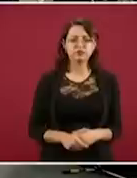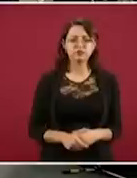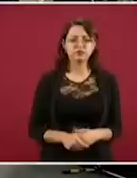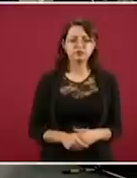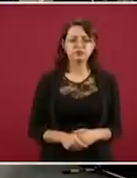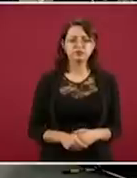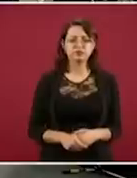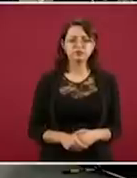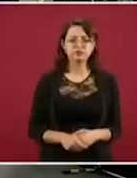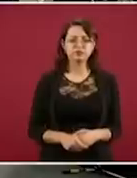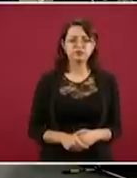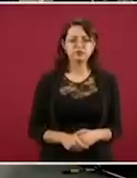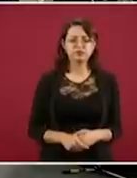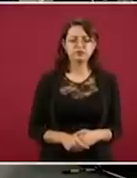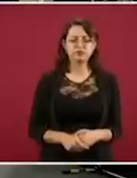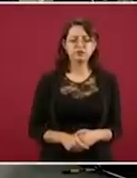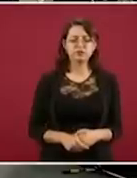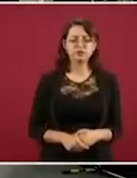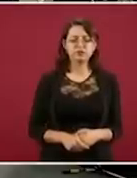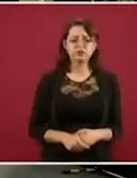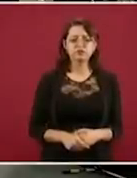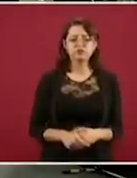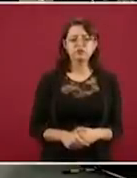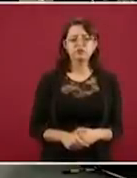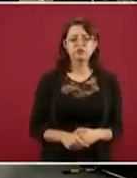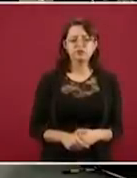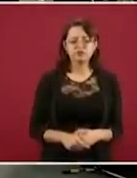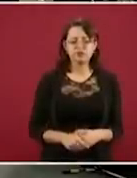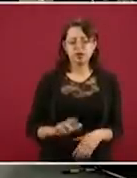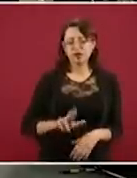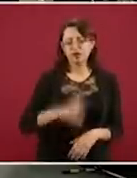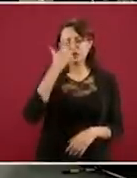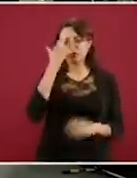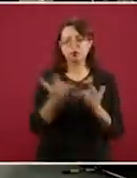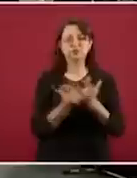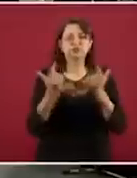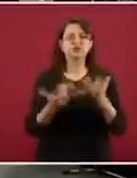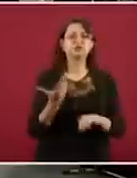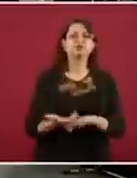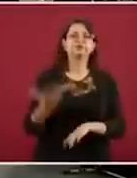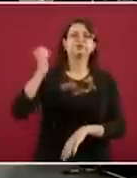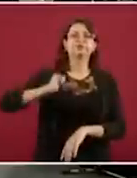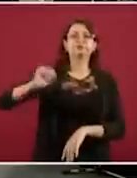acuérdense lo que decía Madero cuando enfrentó a Porfirio Díaz,